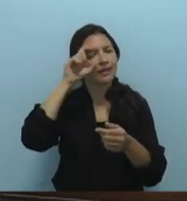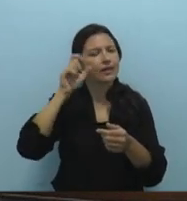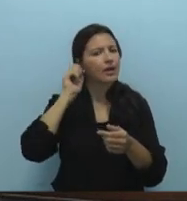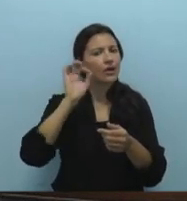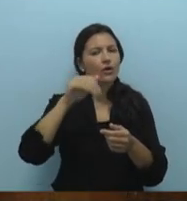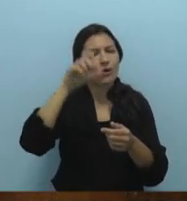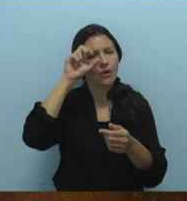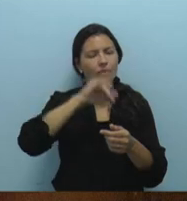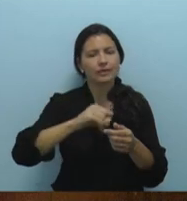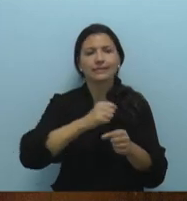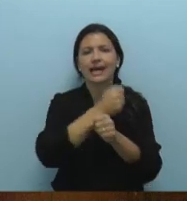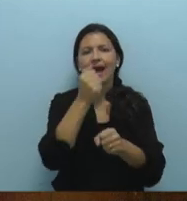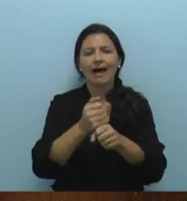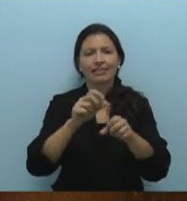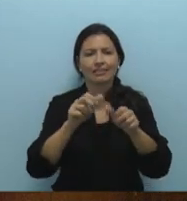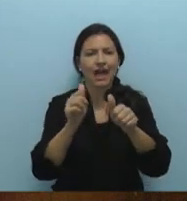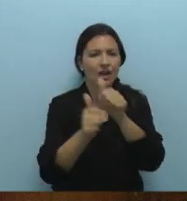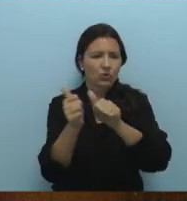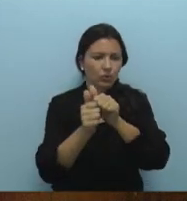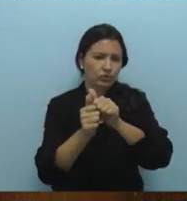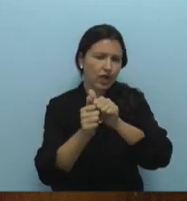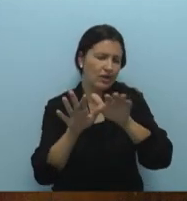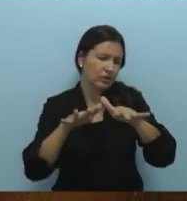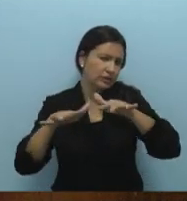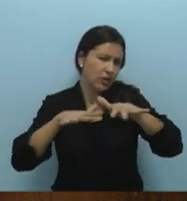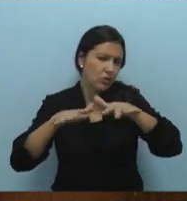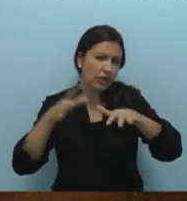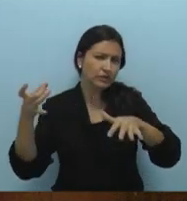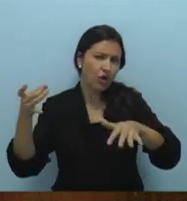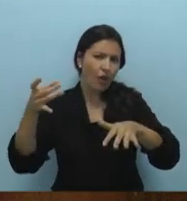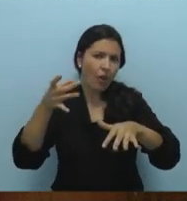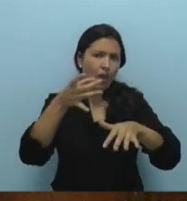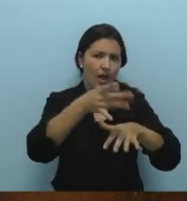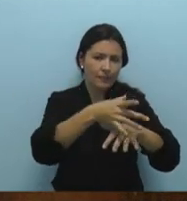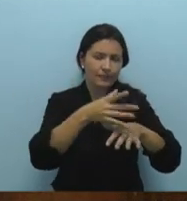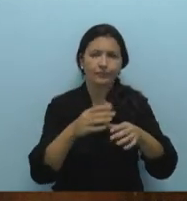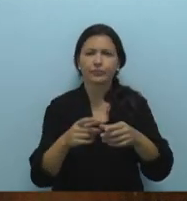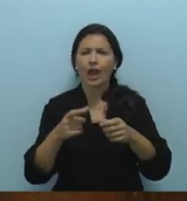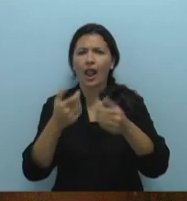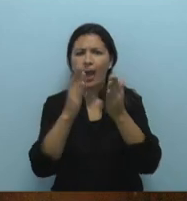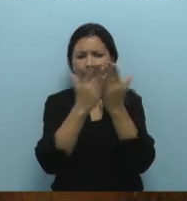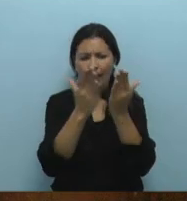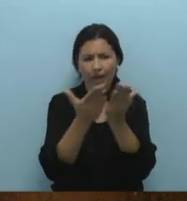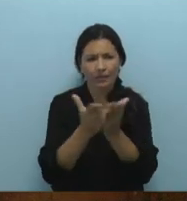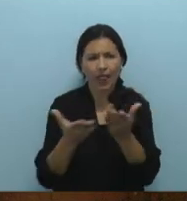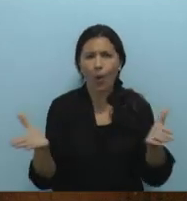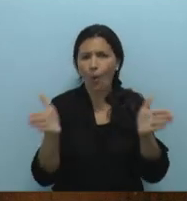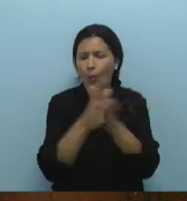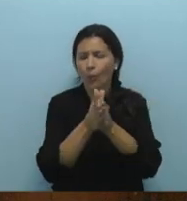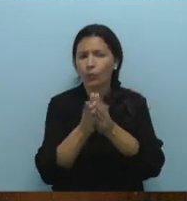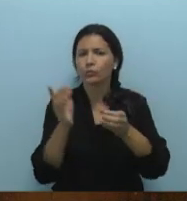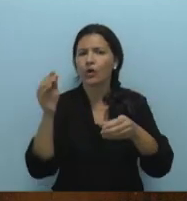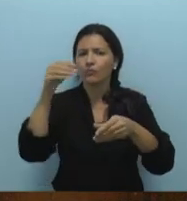Ponemos a consideración la moción entonces de votar esos expedientes juntos. Aprobado. Tiene la palabra el